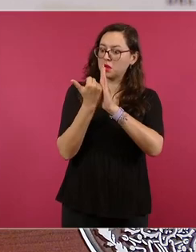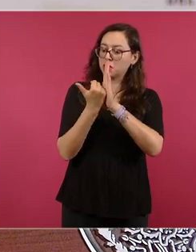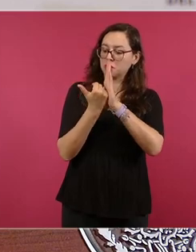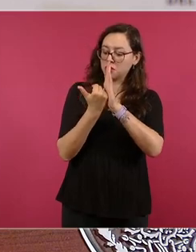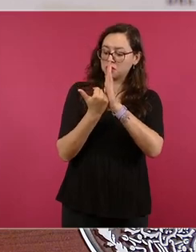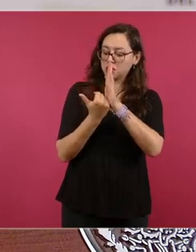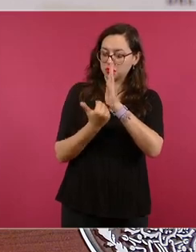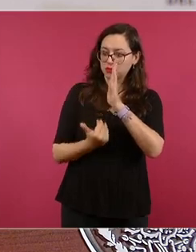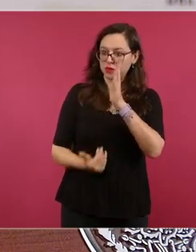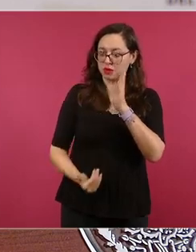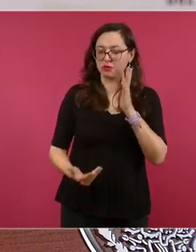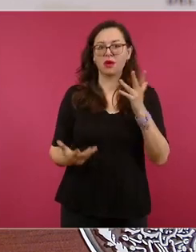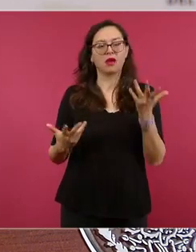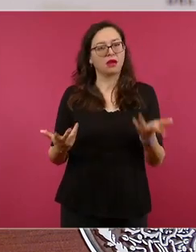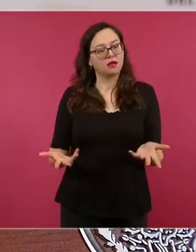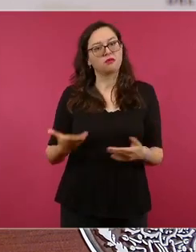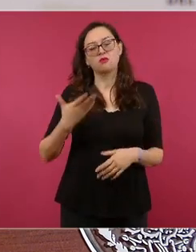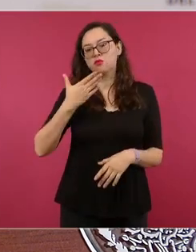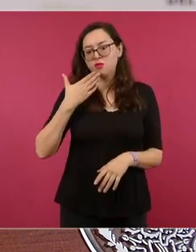Todo eso